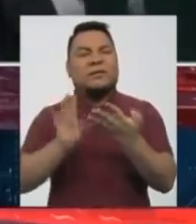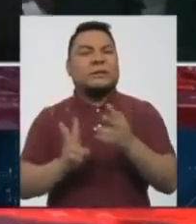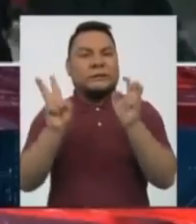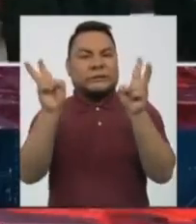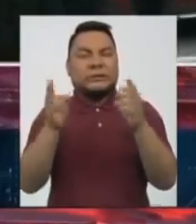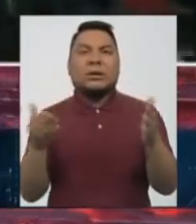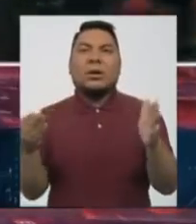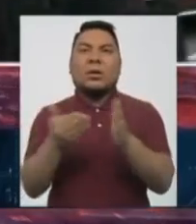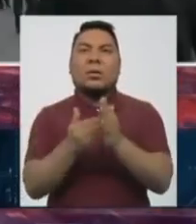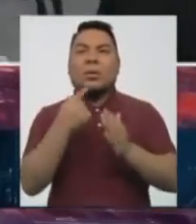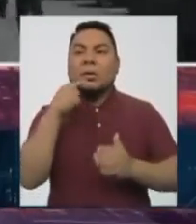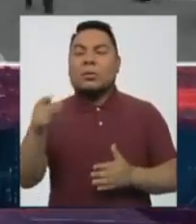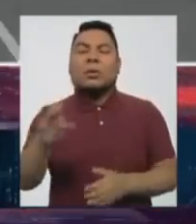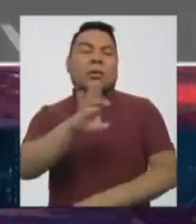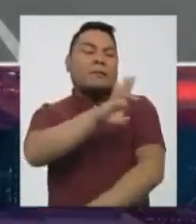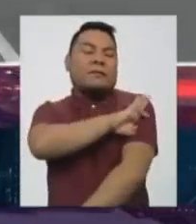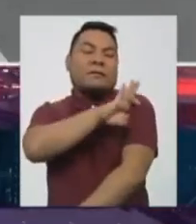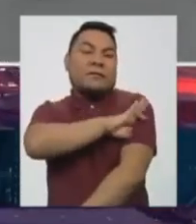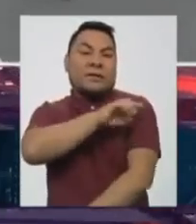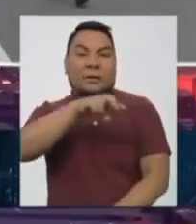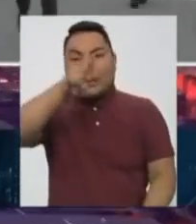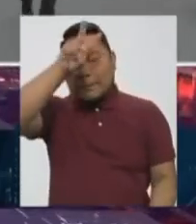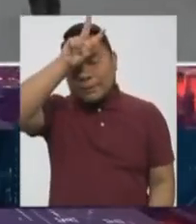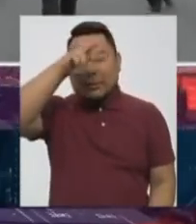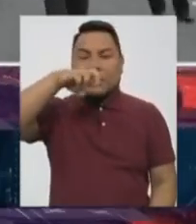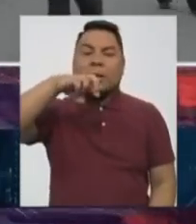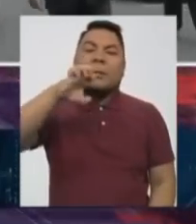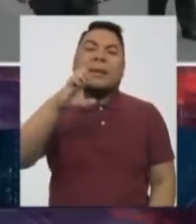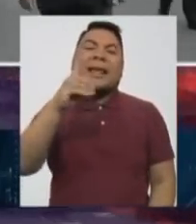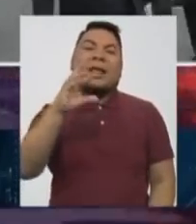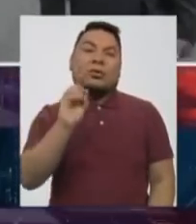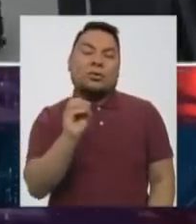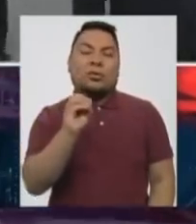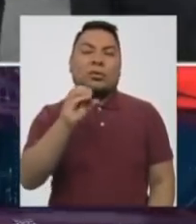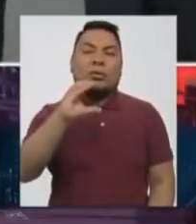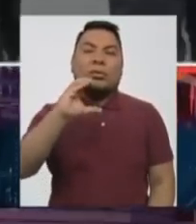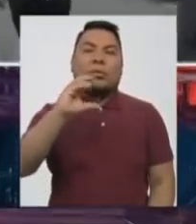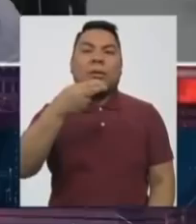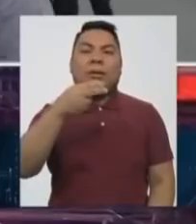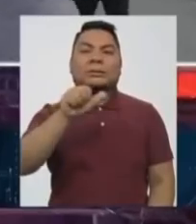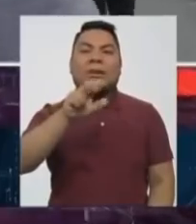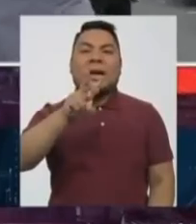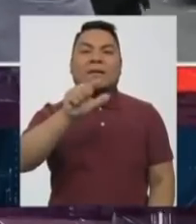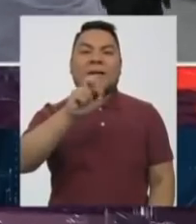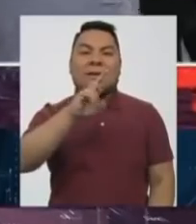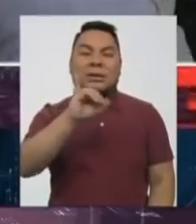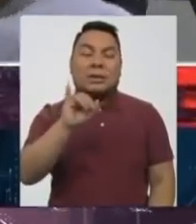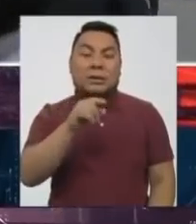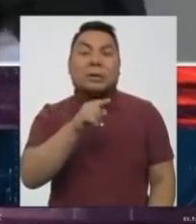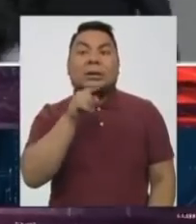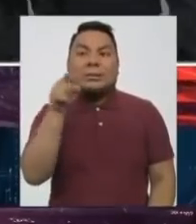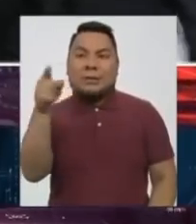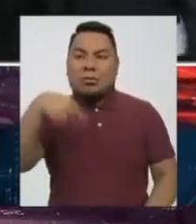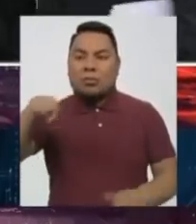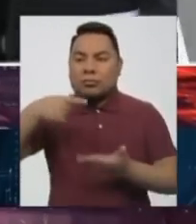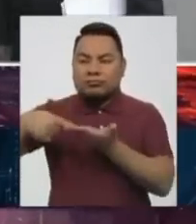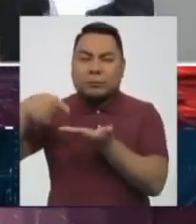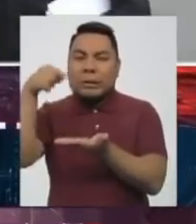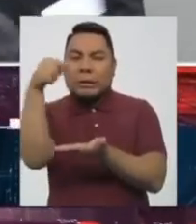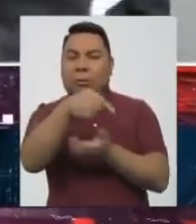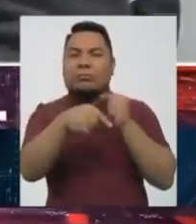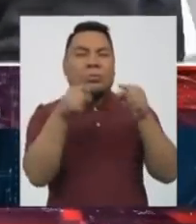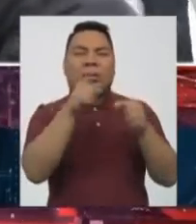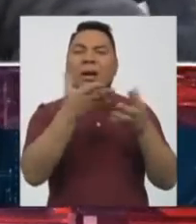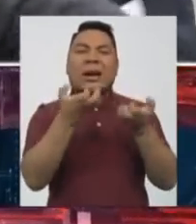contra del fiscal de la Nación, Pedro Chavarrí. Hay que indicar que él llegó aquí alrededor de las 3 de la tarde hasta el